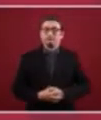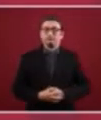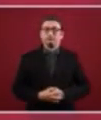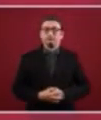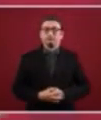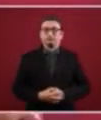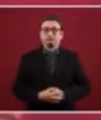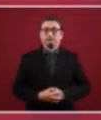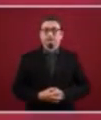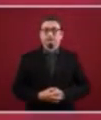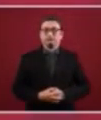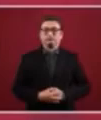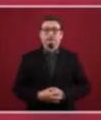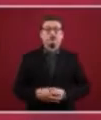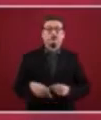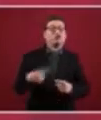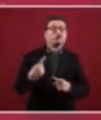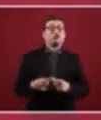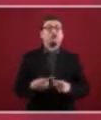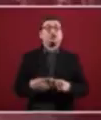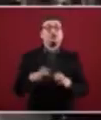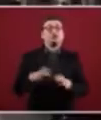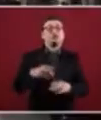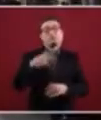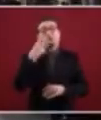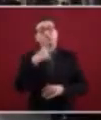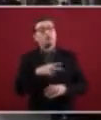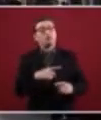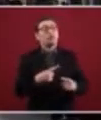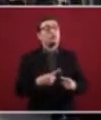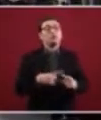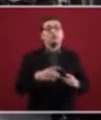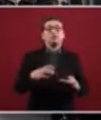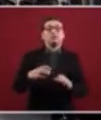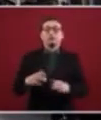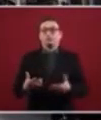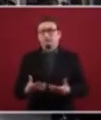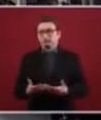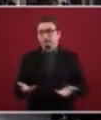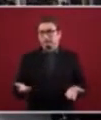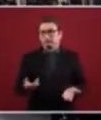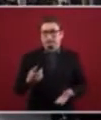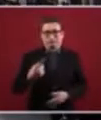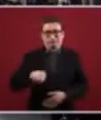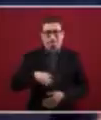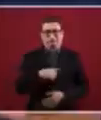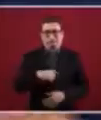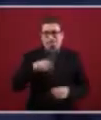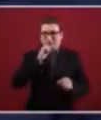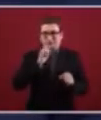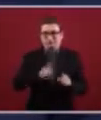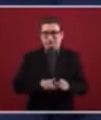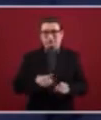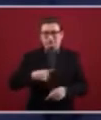¿eh? A ver, ¿quién cuida a los mexicanos? ¿No? Pues nosotros también